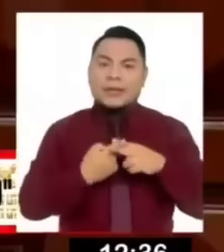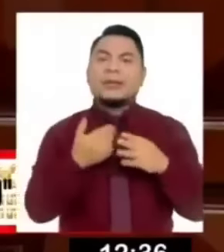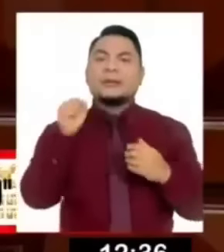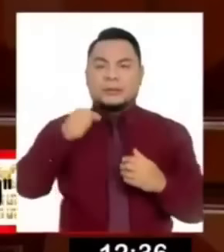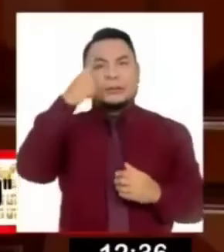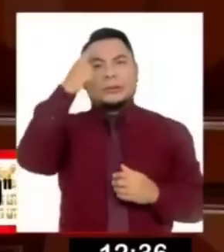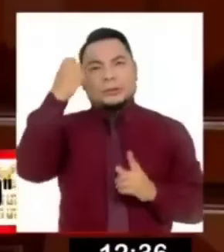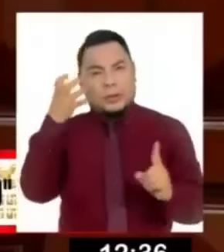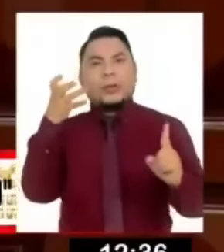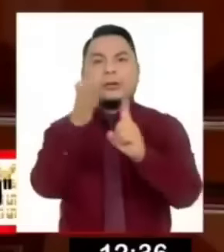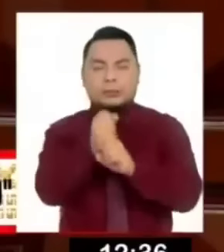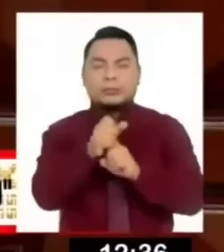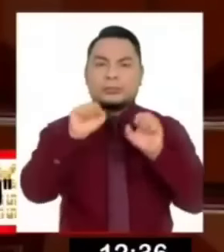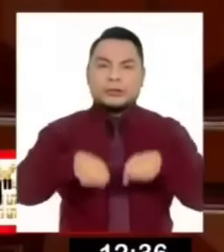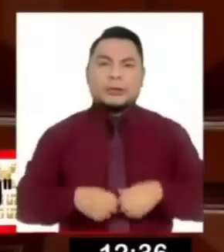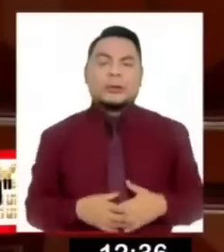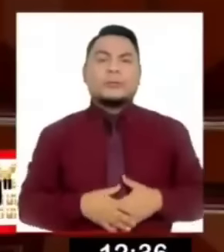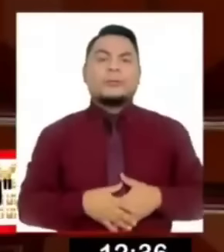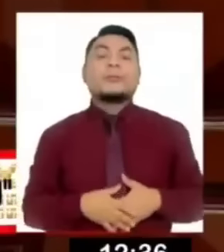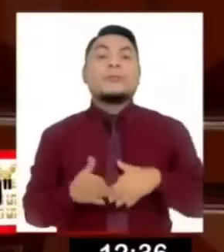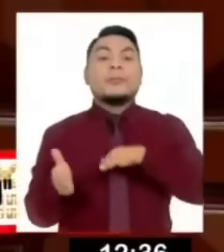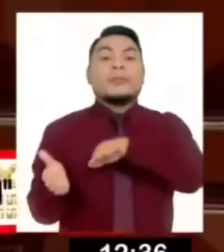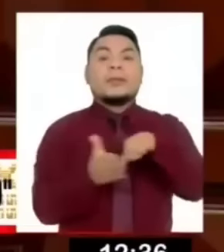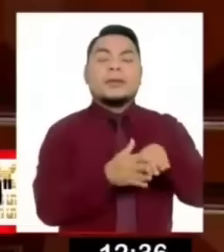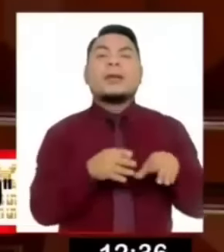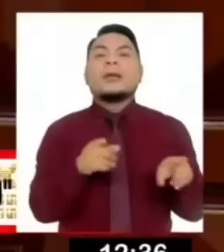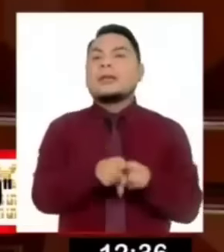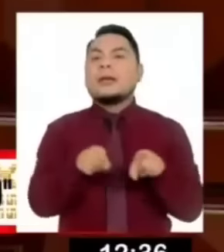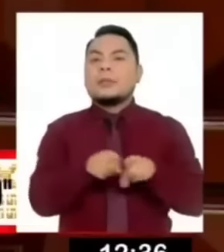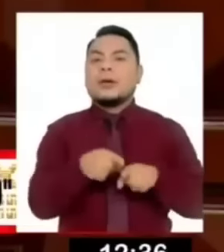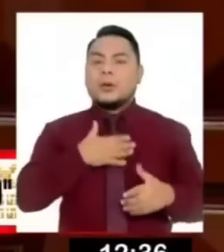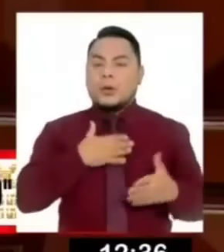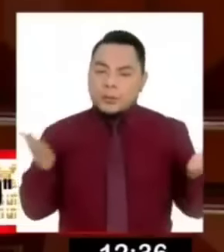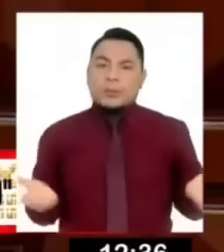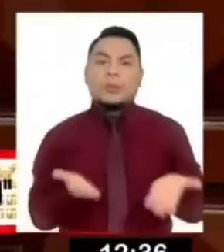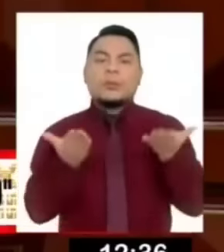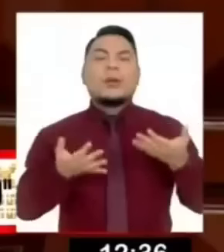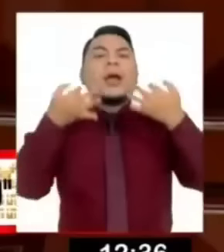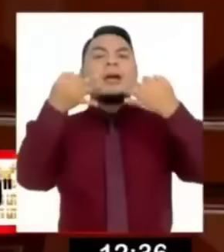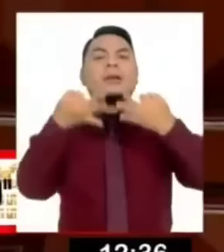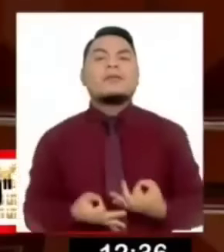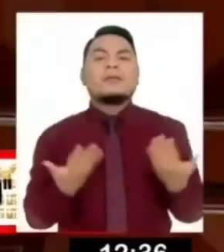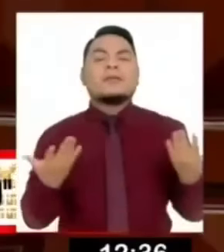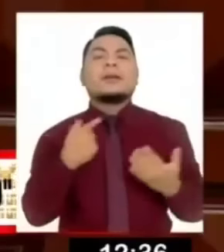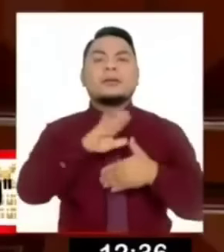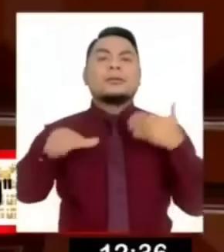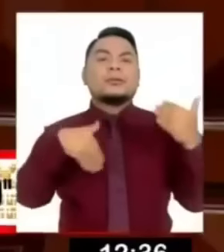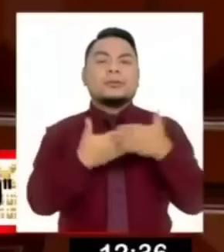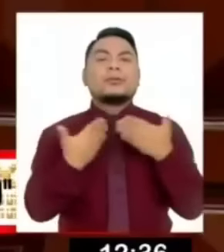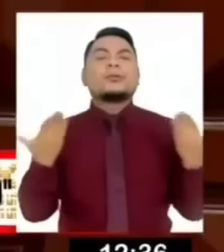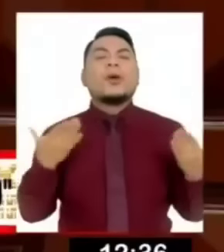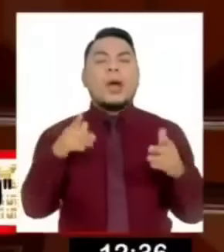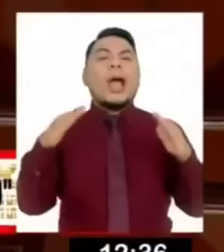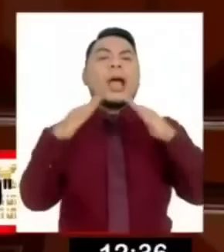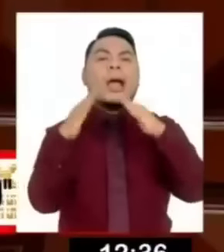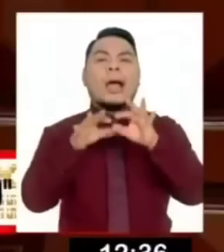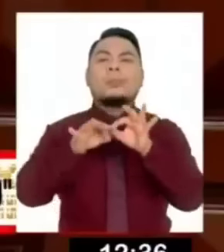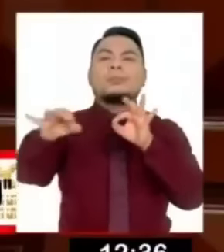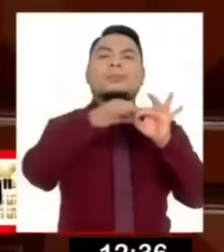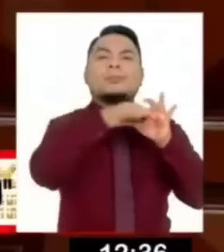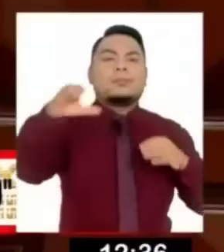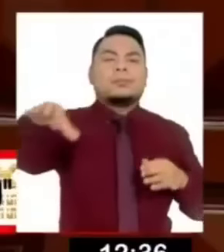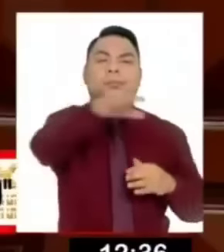a hacerse realidad. Además, promoveremos la formalización de predios rurales y urbanos a